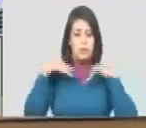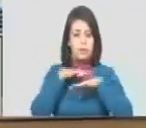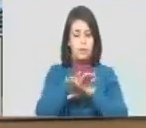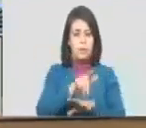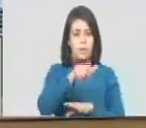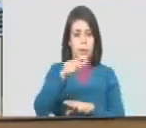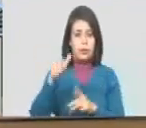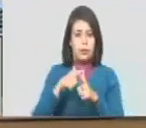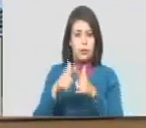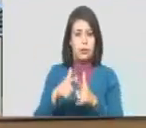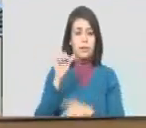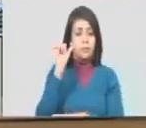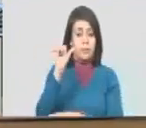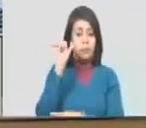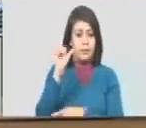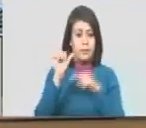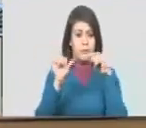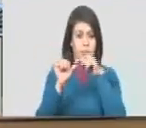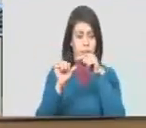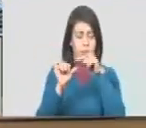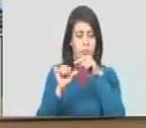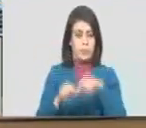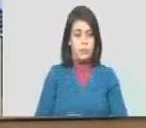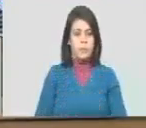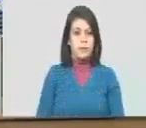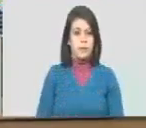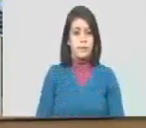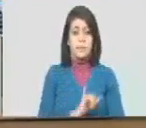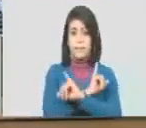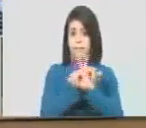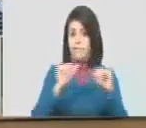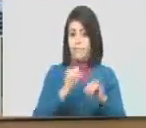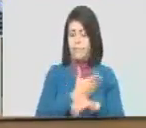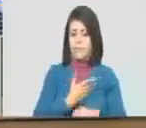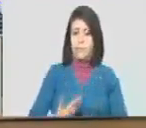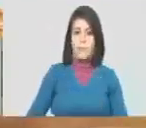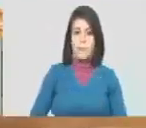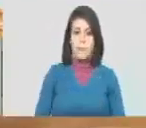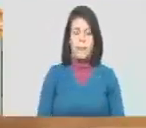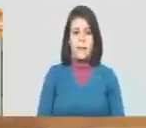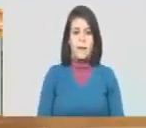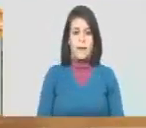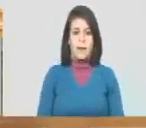integral a las personas con trastorno del espectro autista. Es todo, ciudadano presidente.